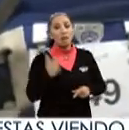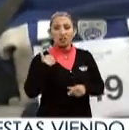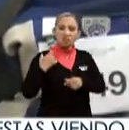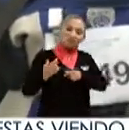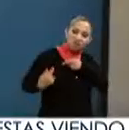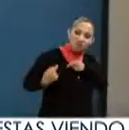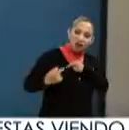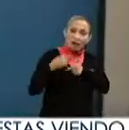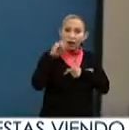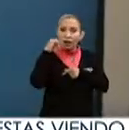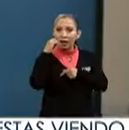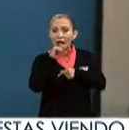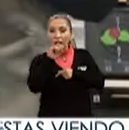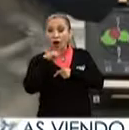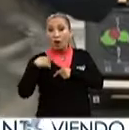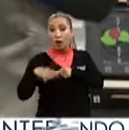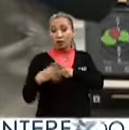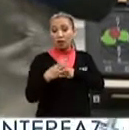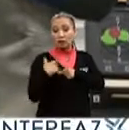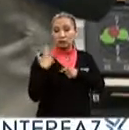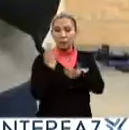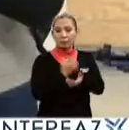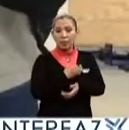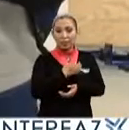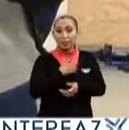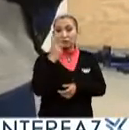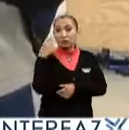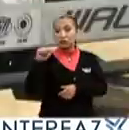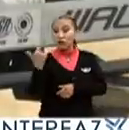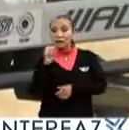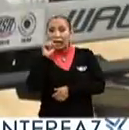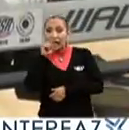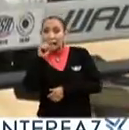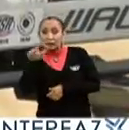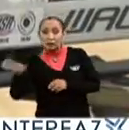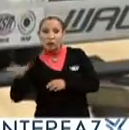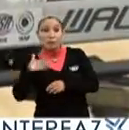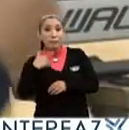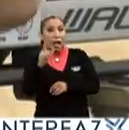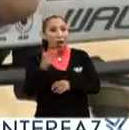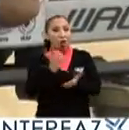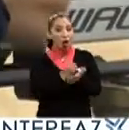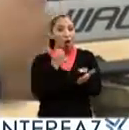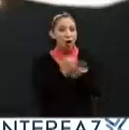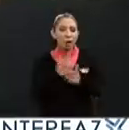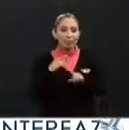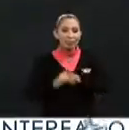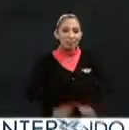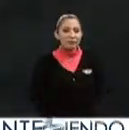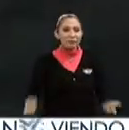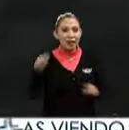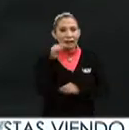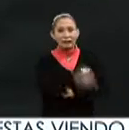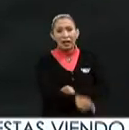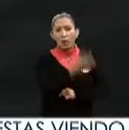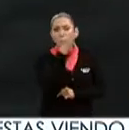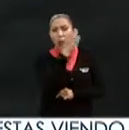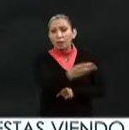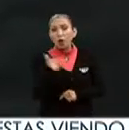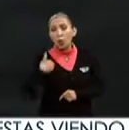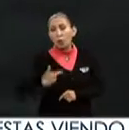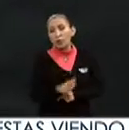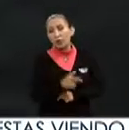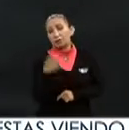la delegación jalisciense con 14 preseas cosechadas por 12 de Jalisco, pero los oros fueron la gran diferencia, apenas 4